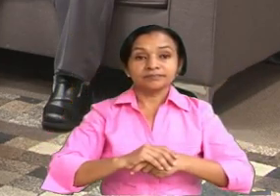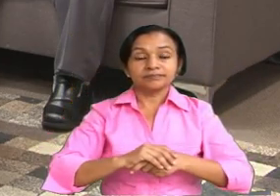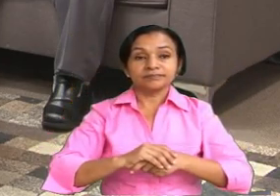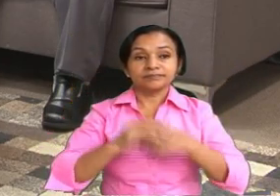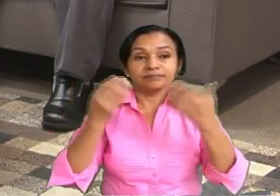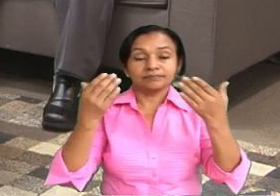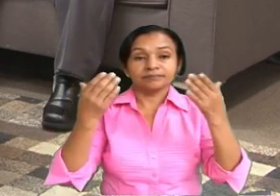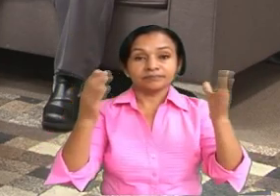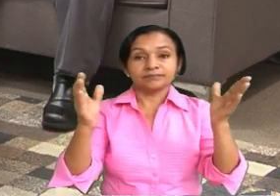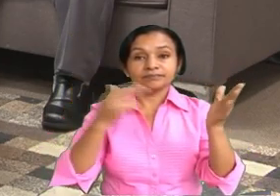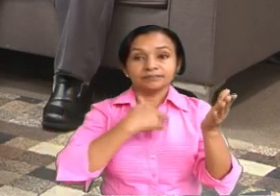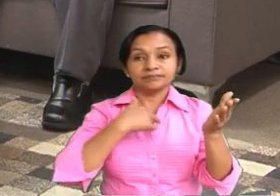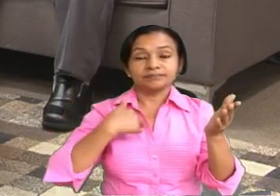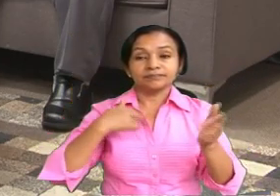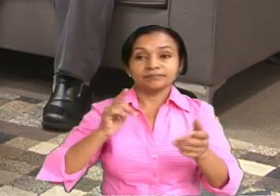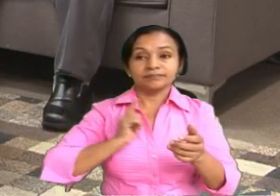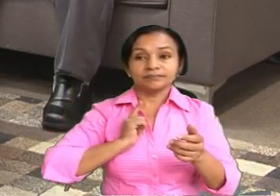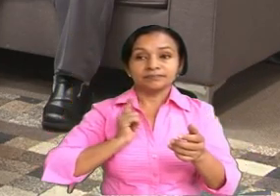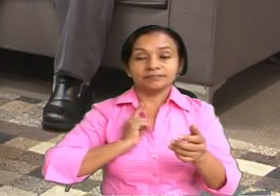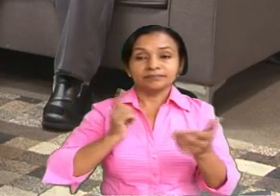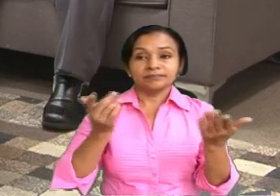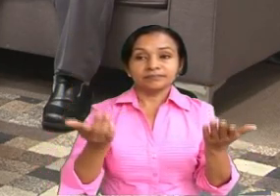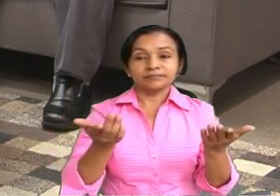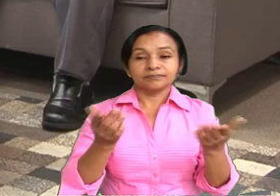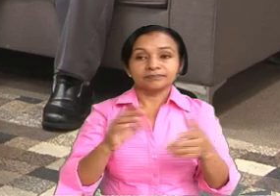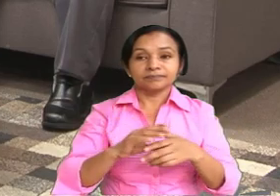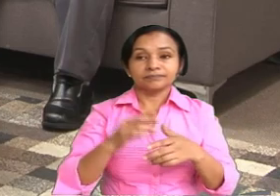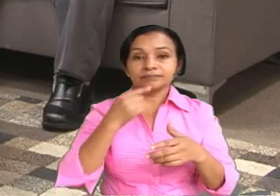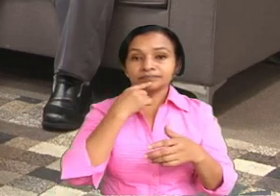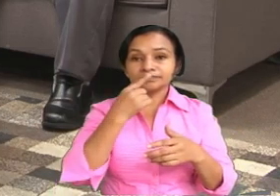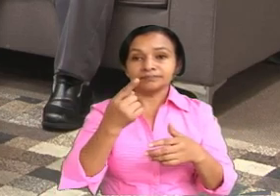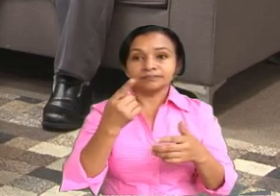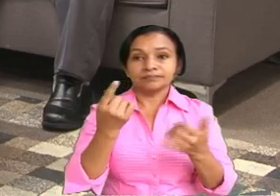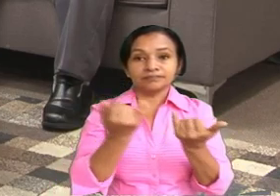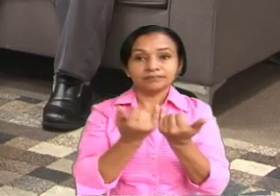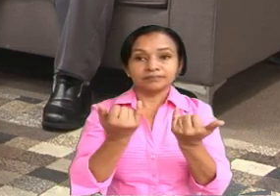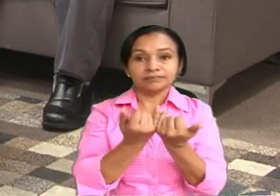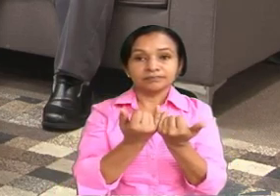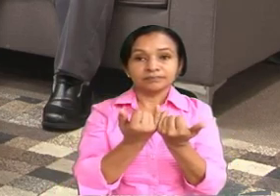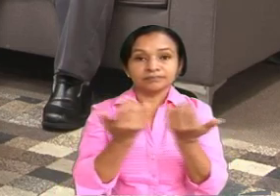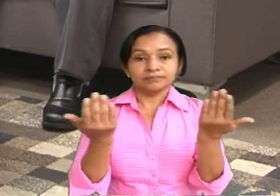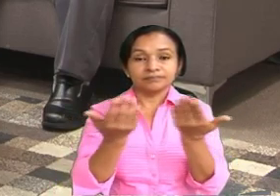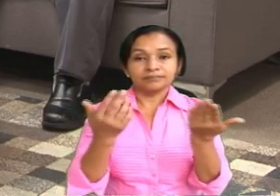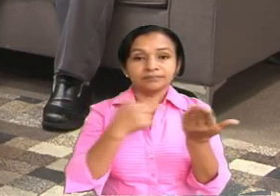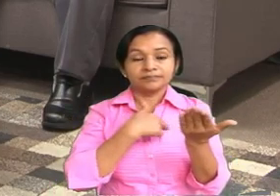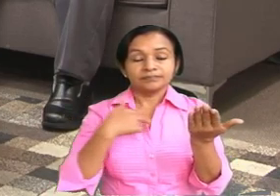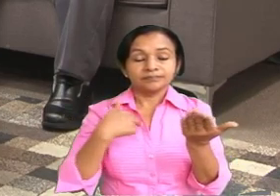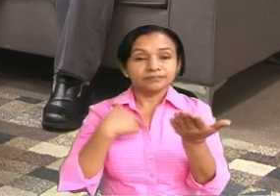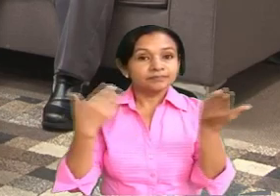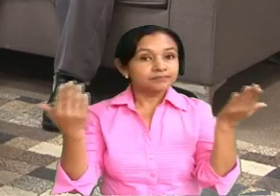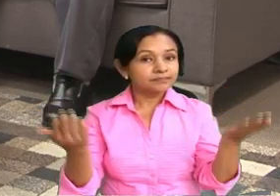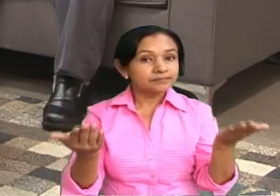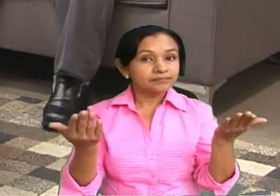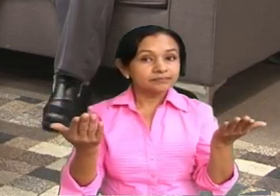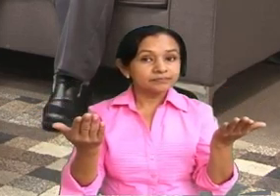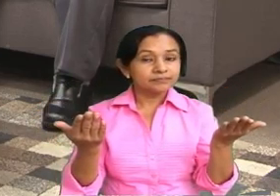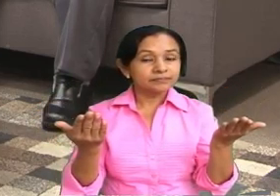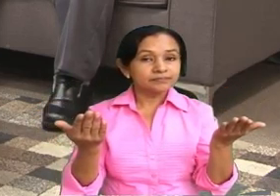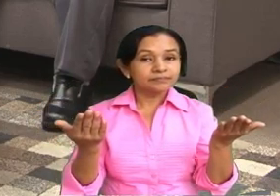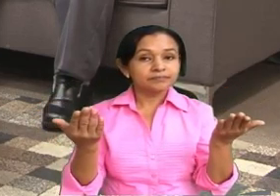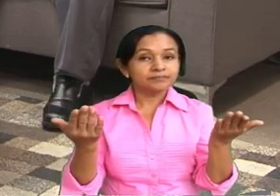las oportunidades que tenemos, decía alguien, son mis impuestos. Sí, esos impuestos bien